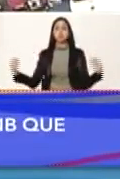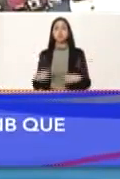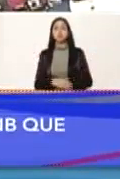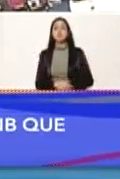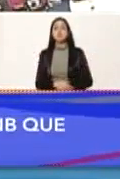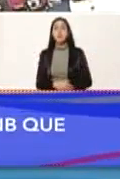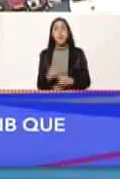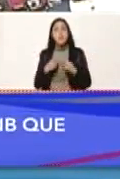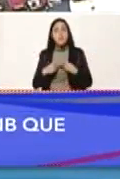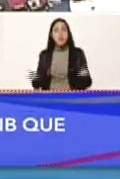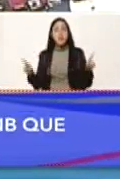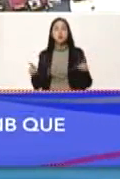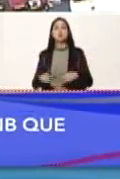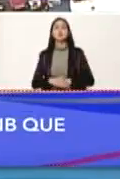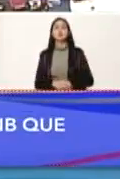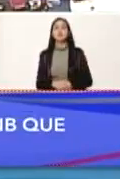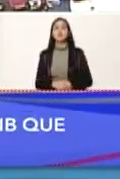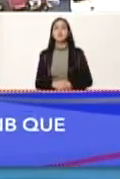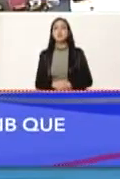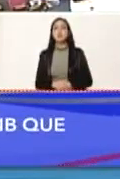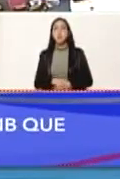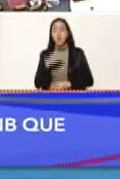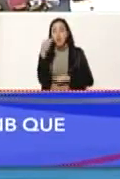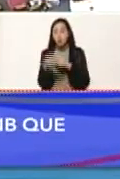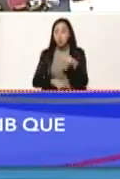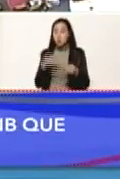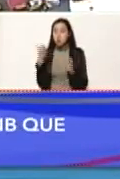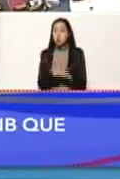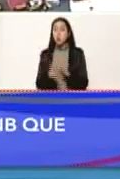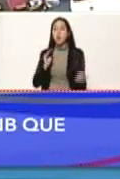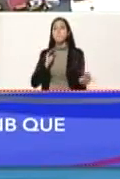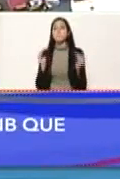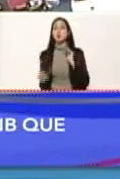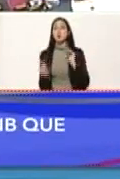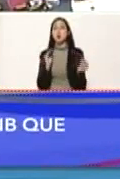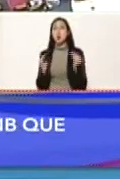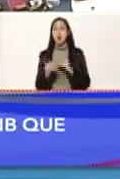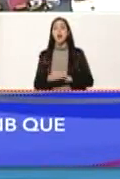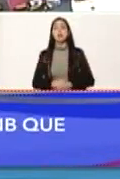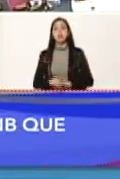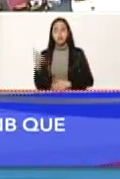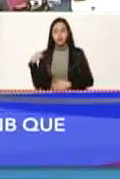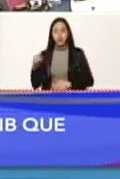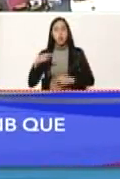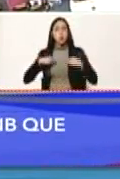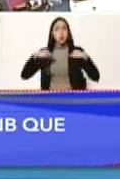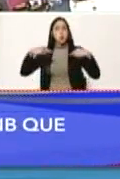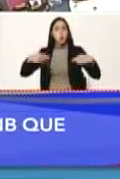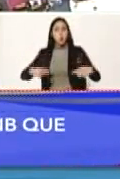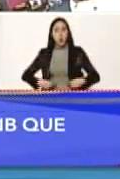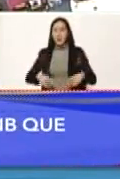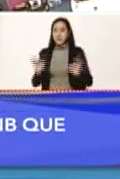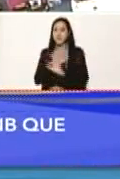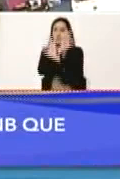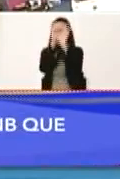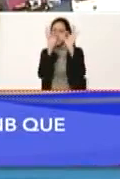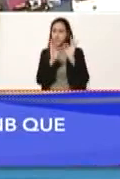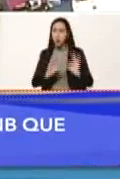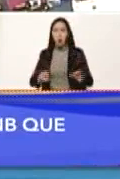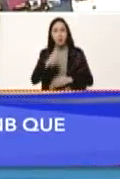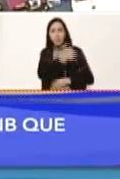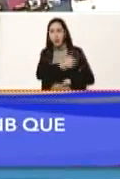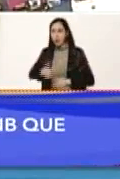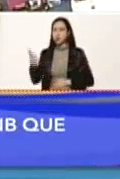pero sobre todo a condiciones morales, éticas y humanas que los